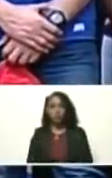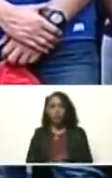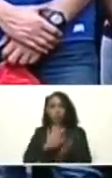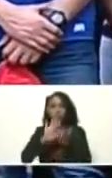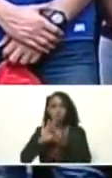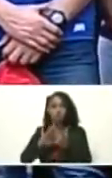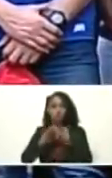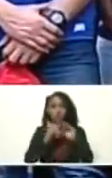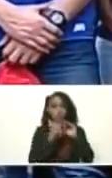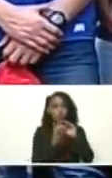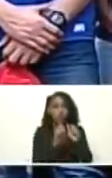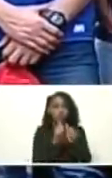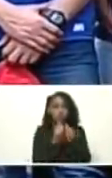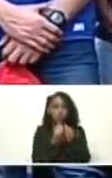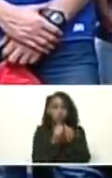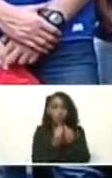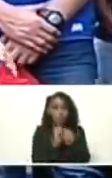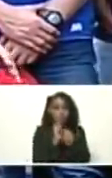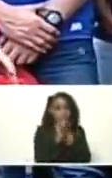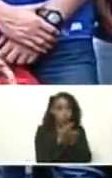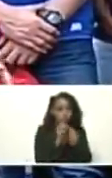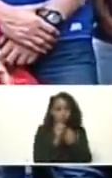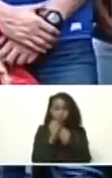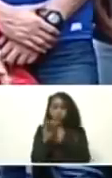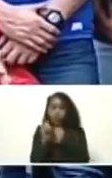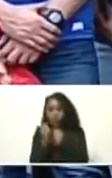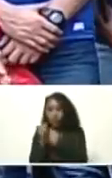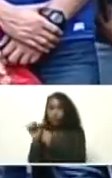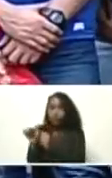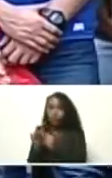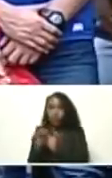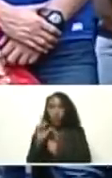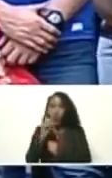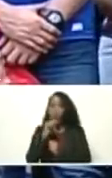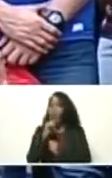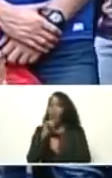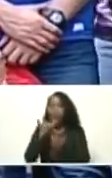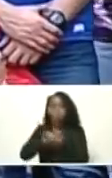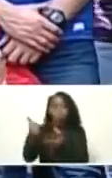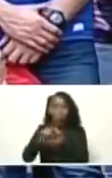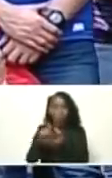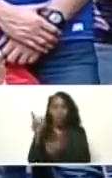transmitirse mensajitos del celular. No existía WhatsApp.